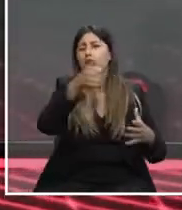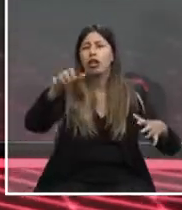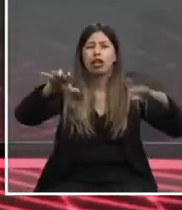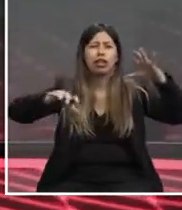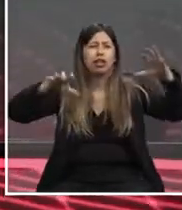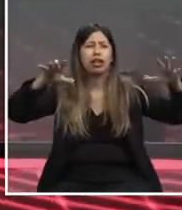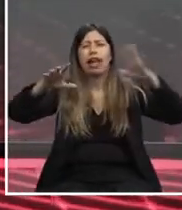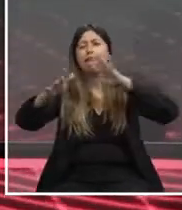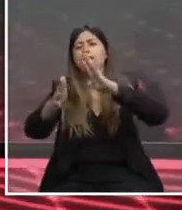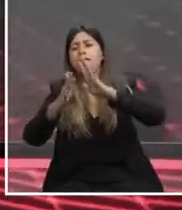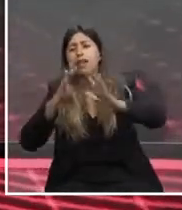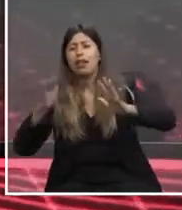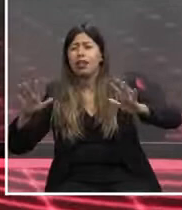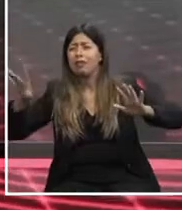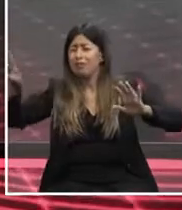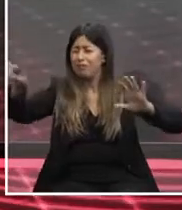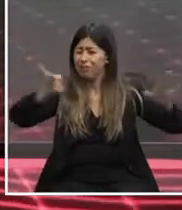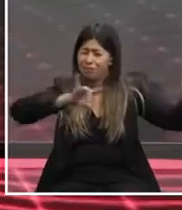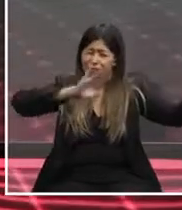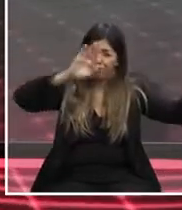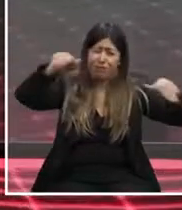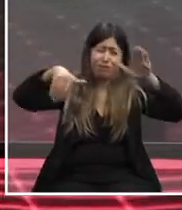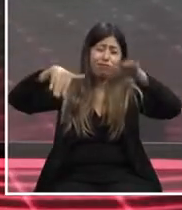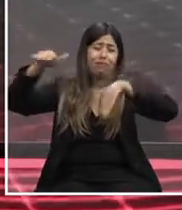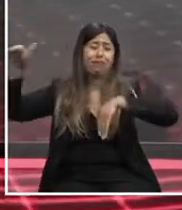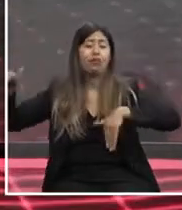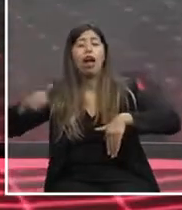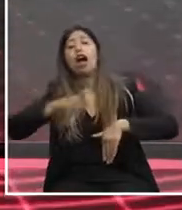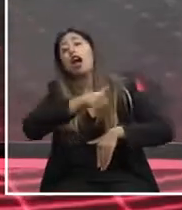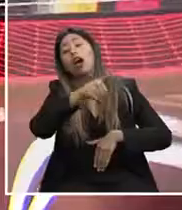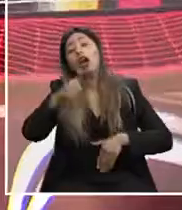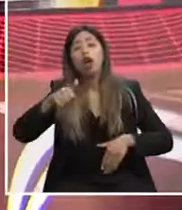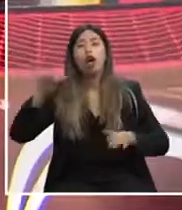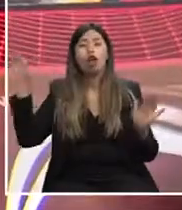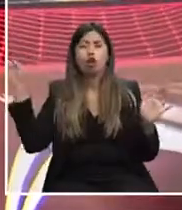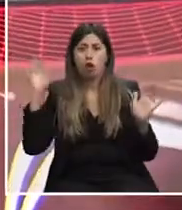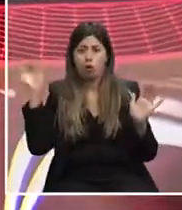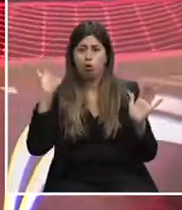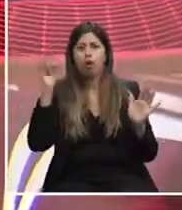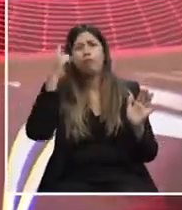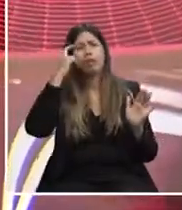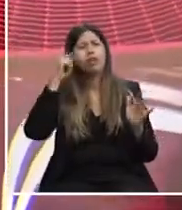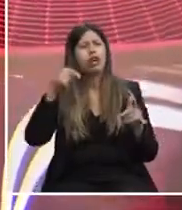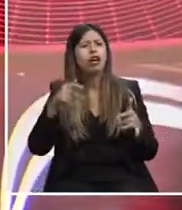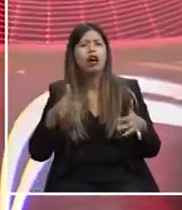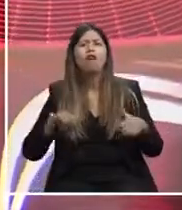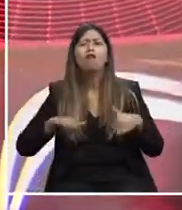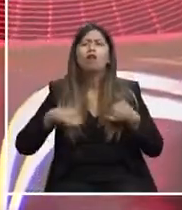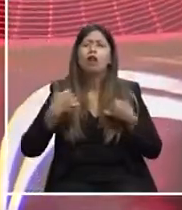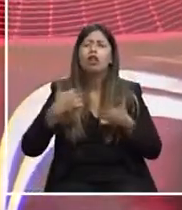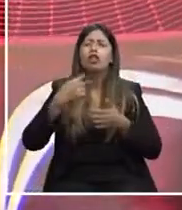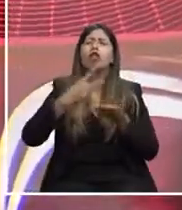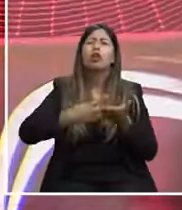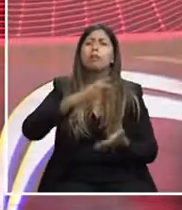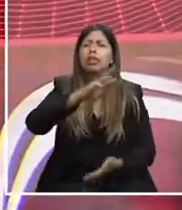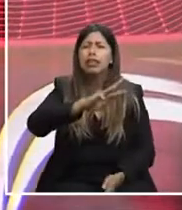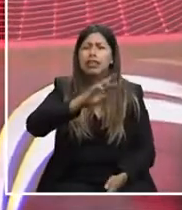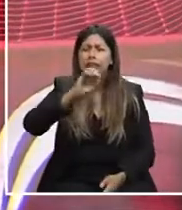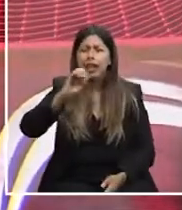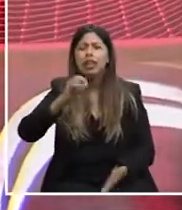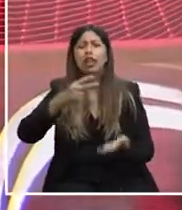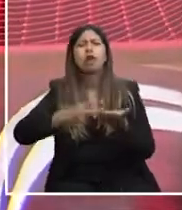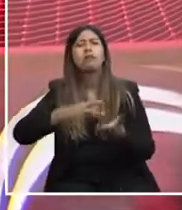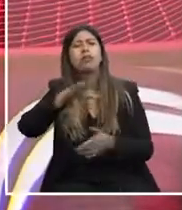Hicimos una reunión pensando cuál es la vocación de Valparaíso, o sea, cómo queremos que sea el Valparaíso el 2030, el 2050, pero